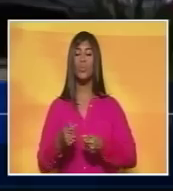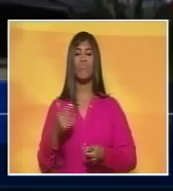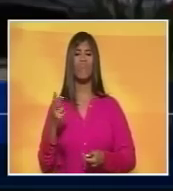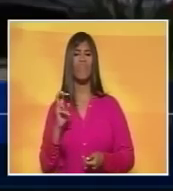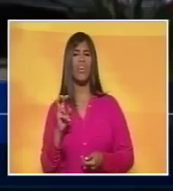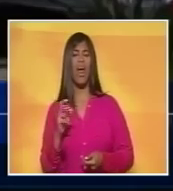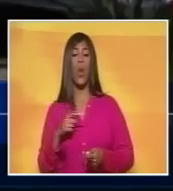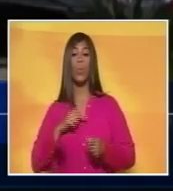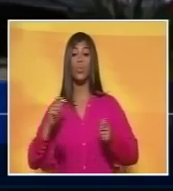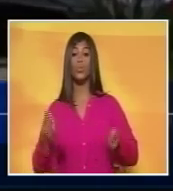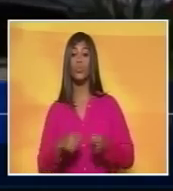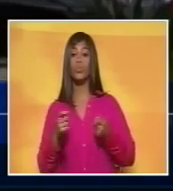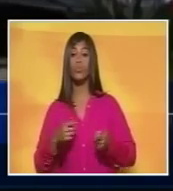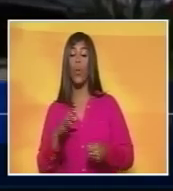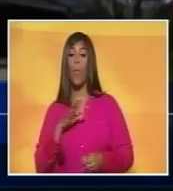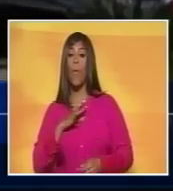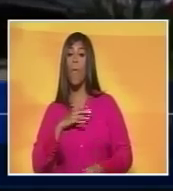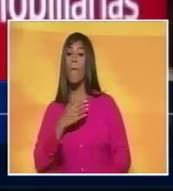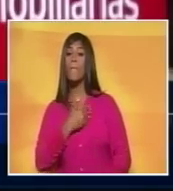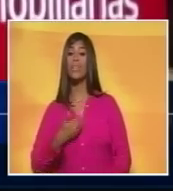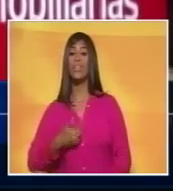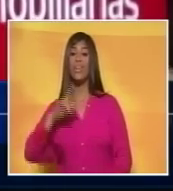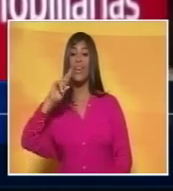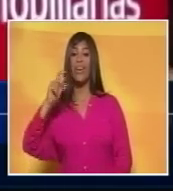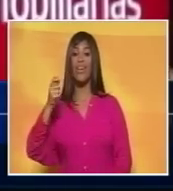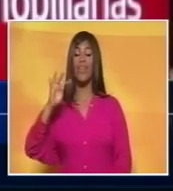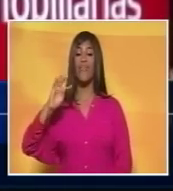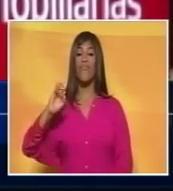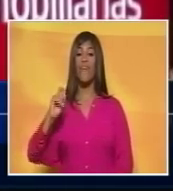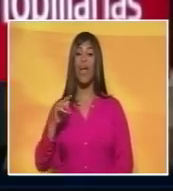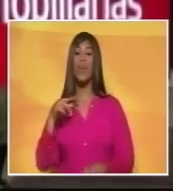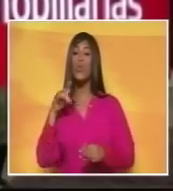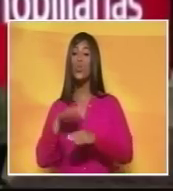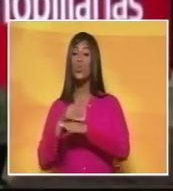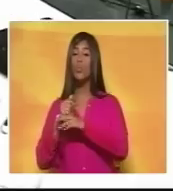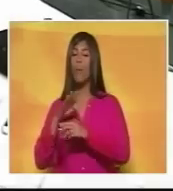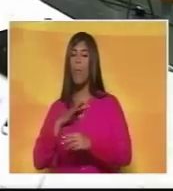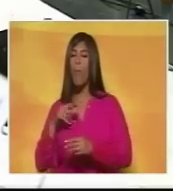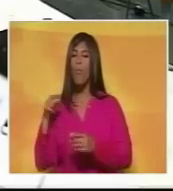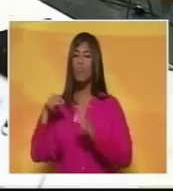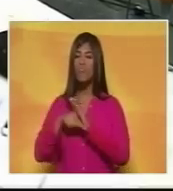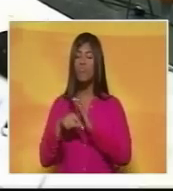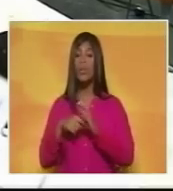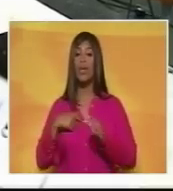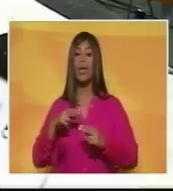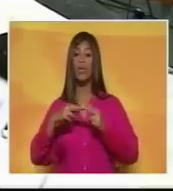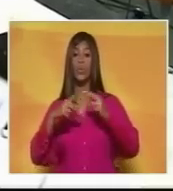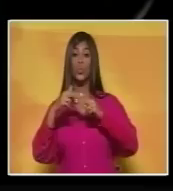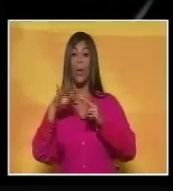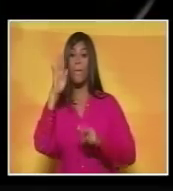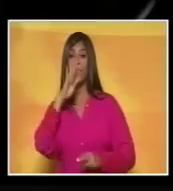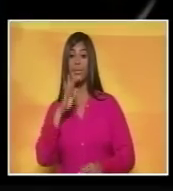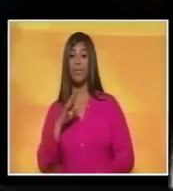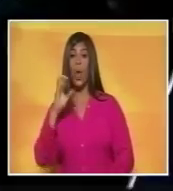la campaña presidencial de Rafael Correa, que implica a la firma brasileña Odebrecht.